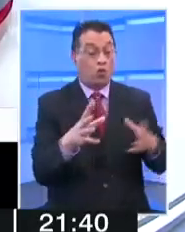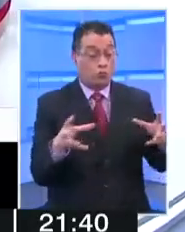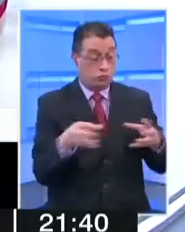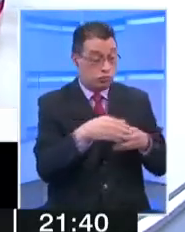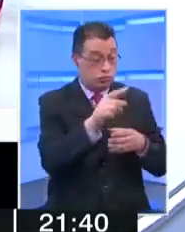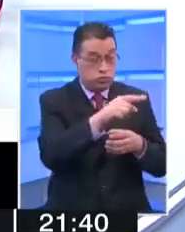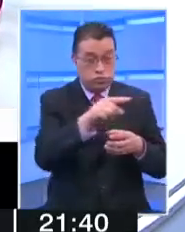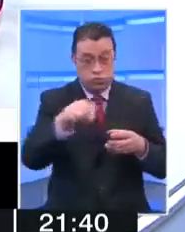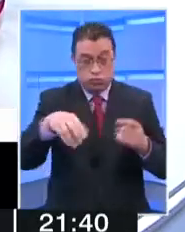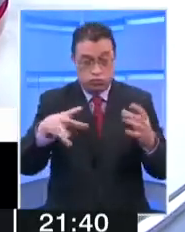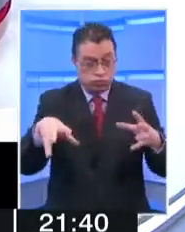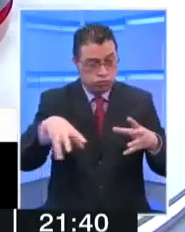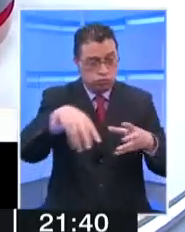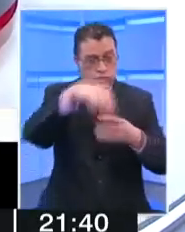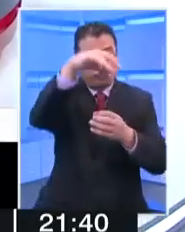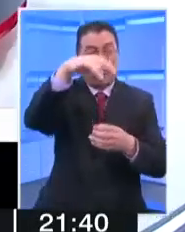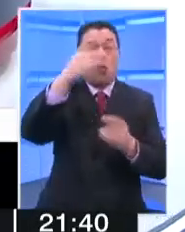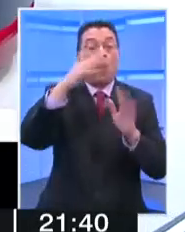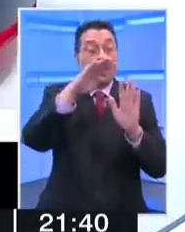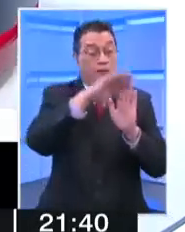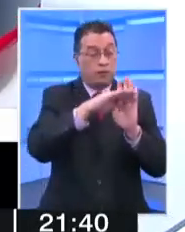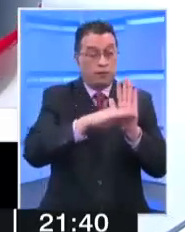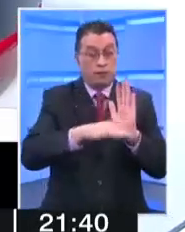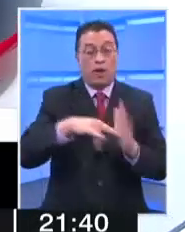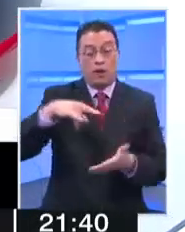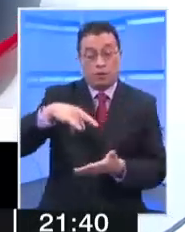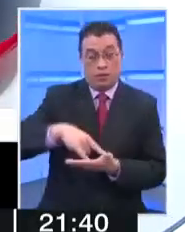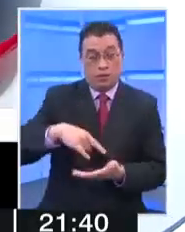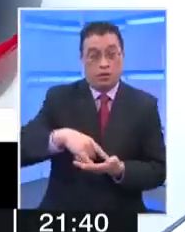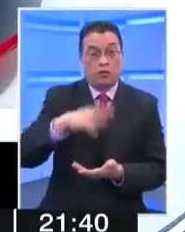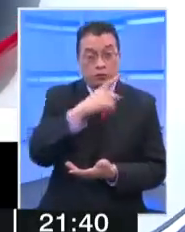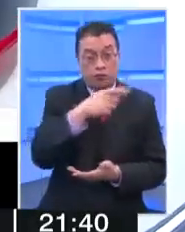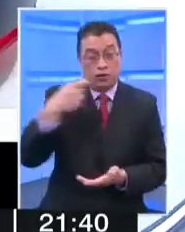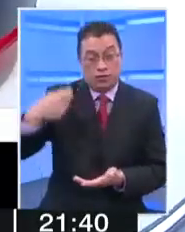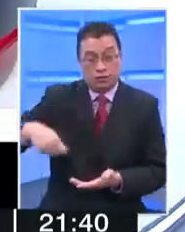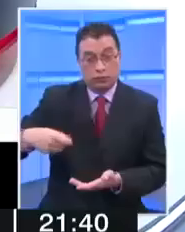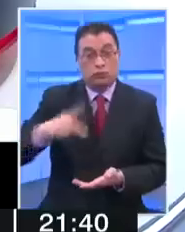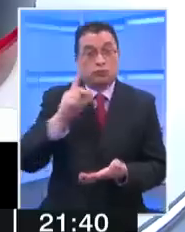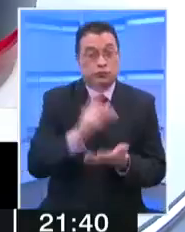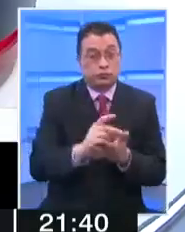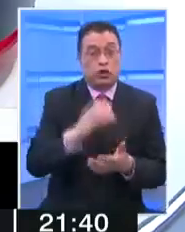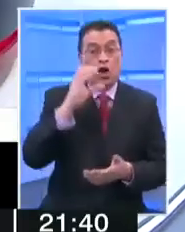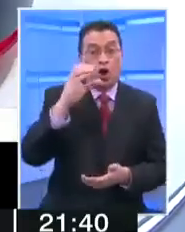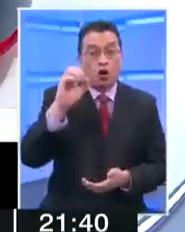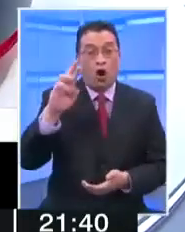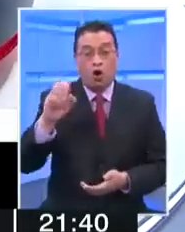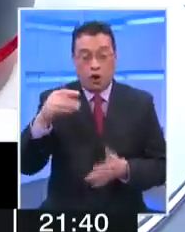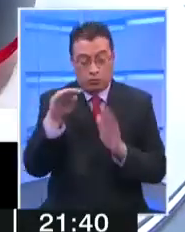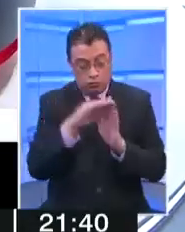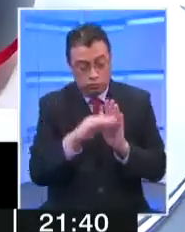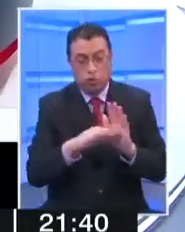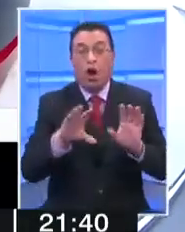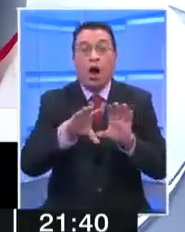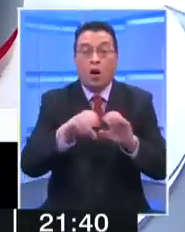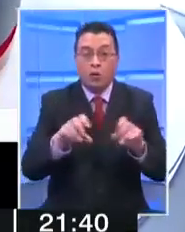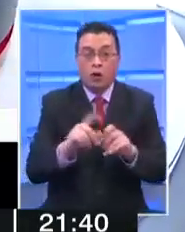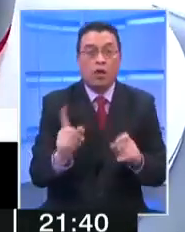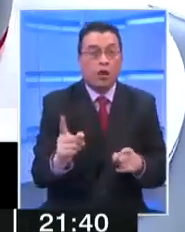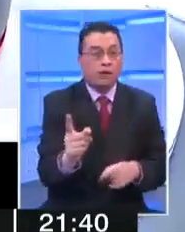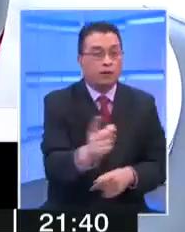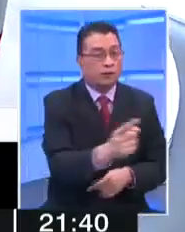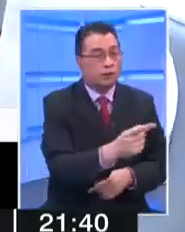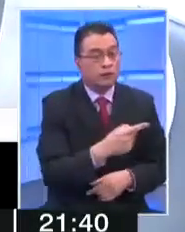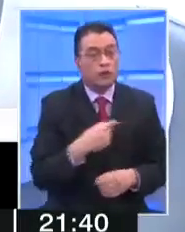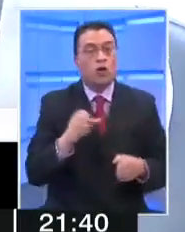hacer una lista parlamentaria única Ojalá ponernos de acuerdo el listado de Core bueno esos son son disposiciones que tienen que tener los partidos